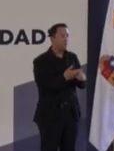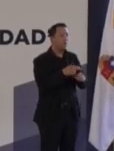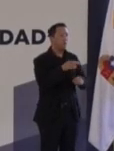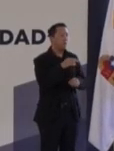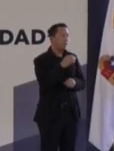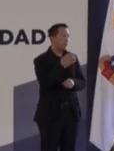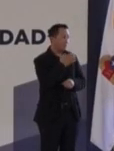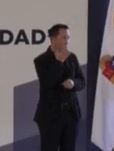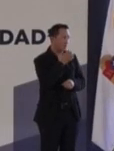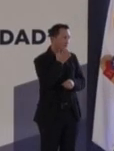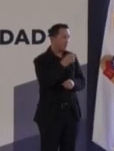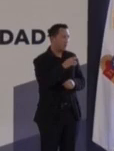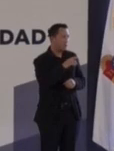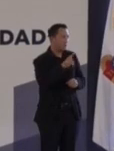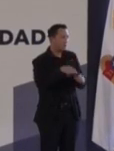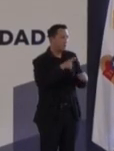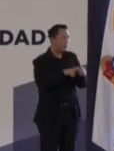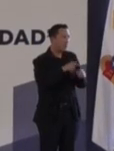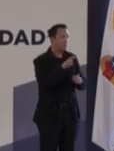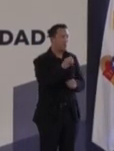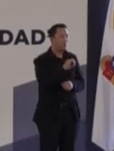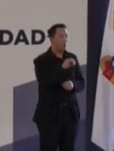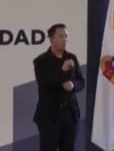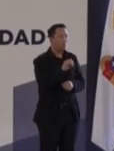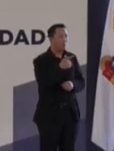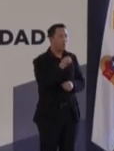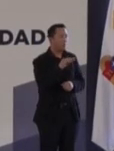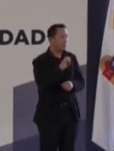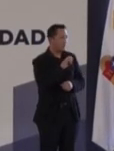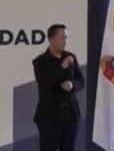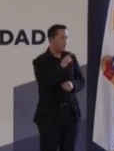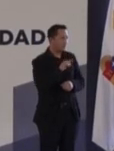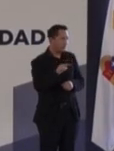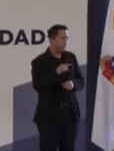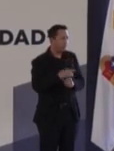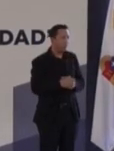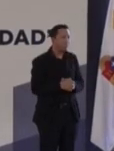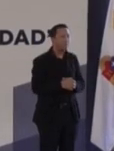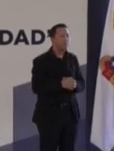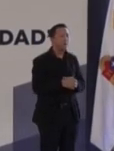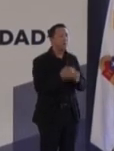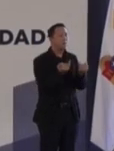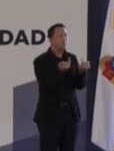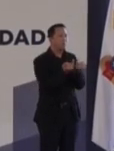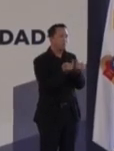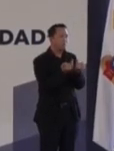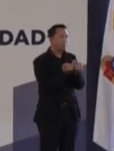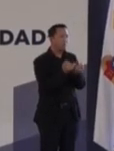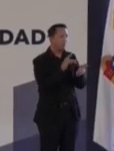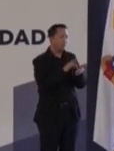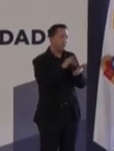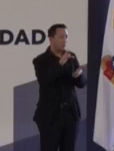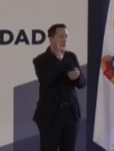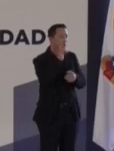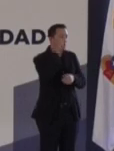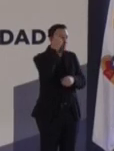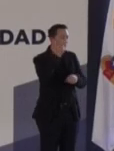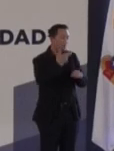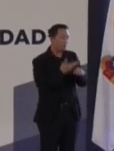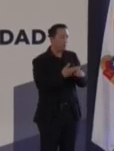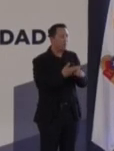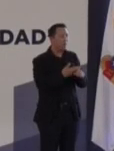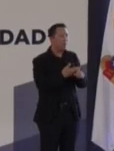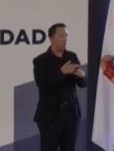Normal, Javier Rojo Gómez, a la licenciada Judith Araceli Cornelio Ramos, que viene como directora del Registro